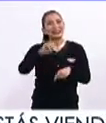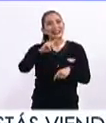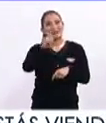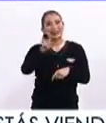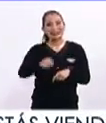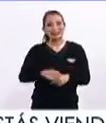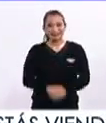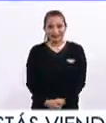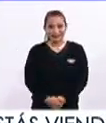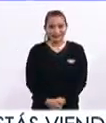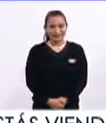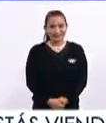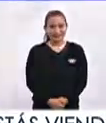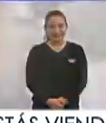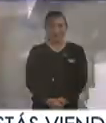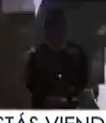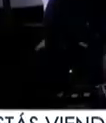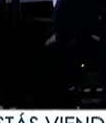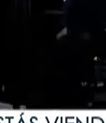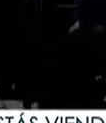en Interfaz.